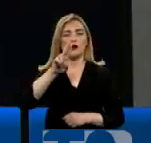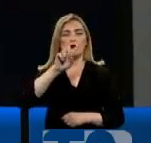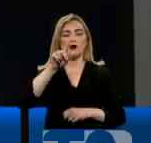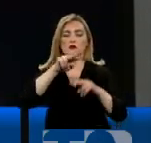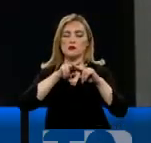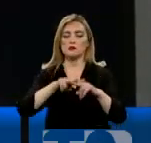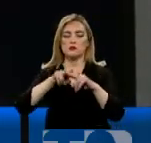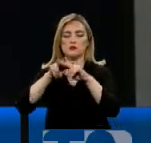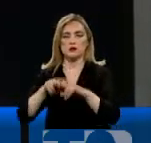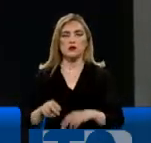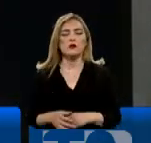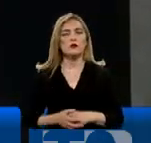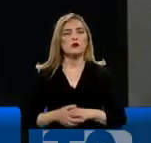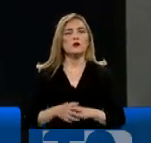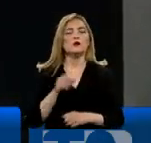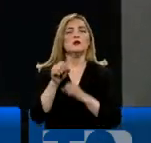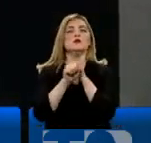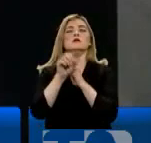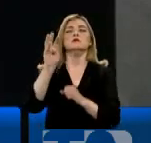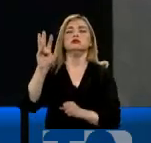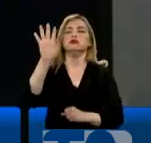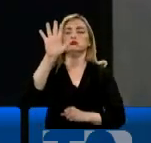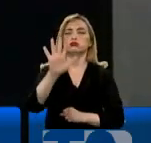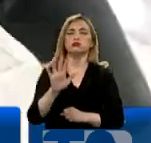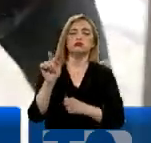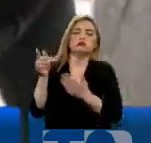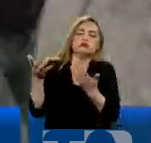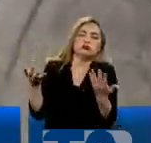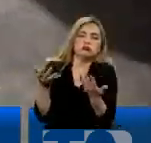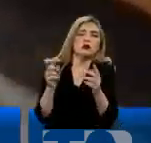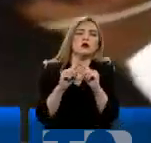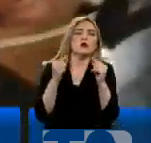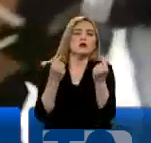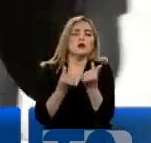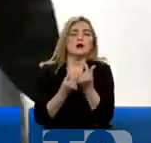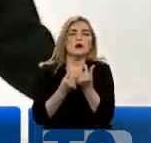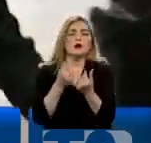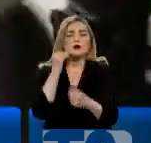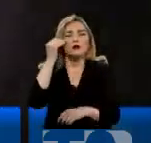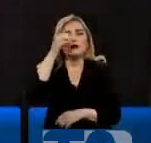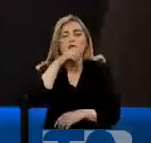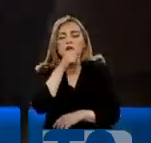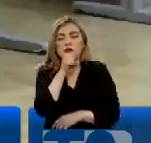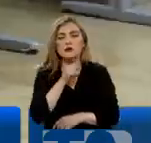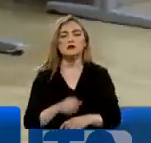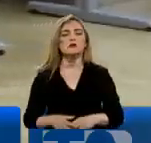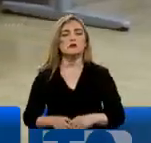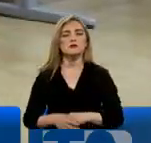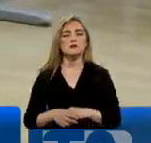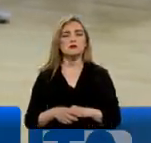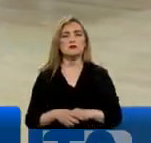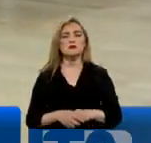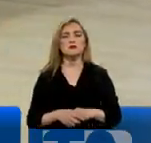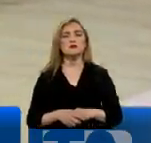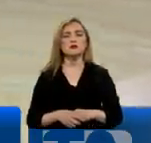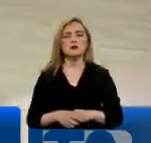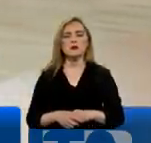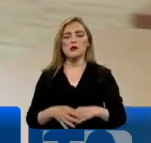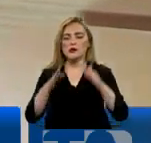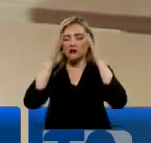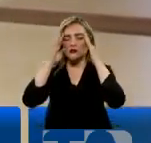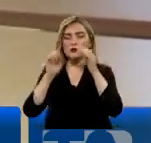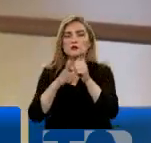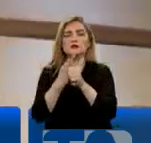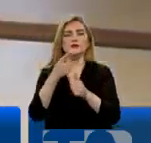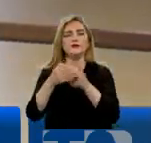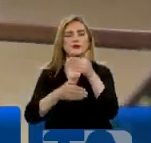se expuso que con 65 años de edad, Tamayo forma parte de la población de atención prioritaria. Dentro de este proceso, a Tamayo